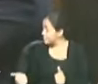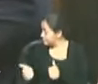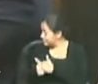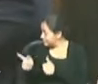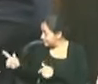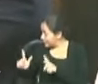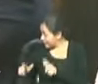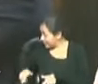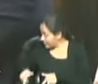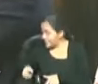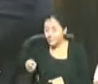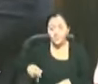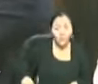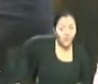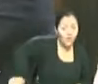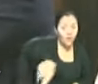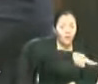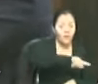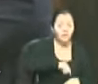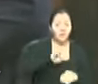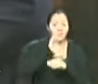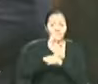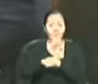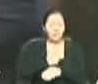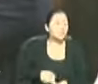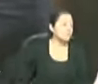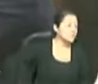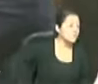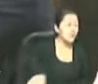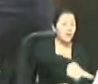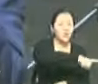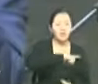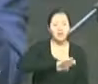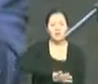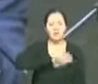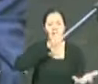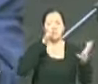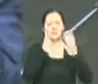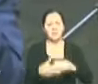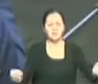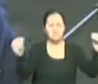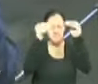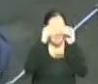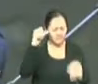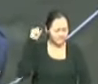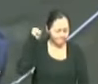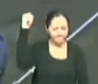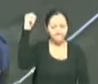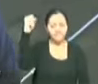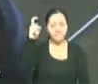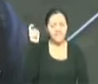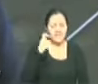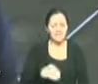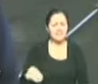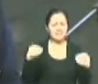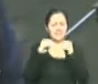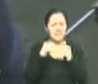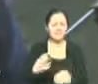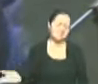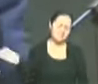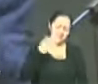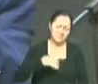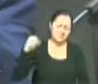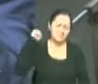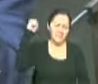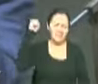los ecuatorianos, los revolucionarios, vamos por más, compañeros y compañeras. Vamos